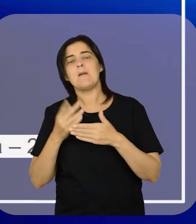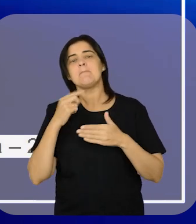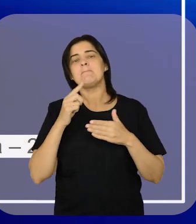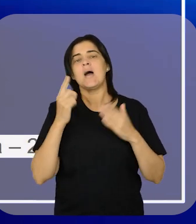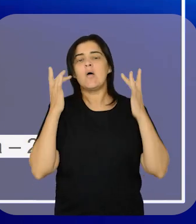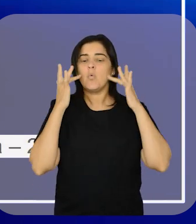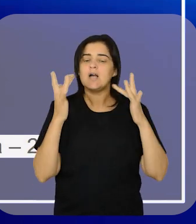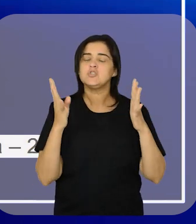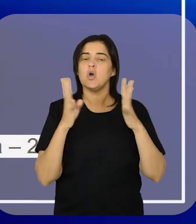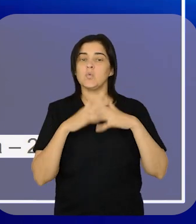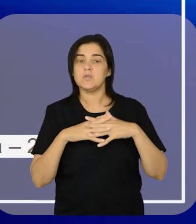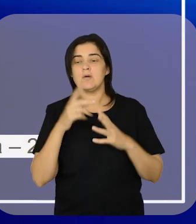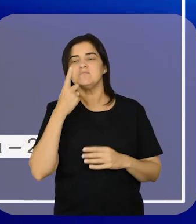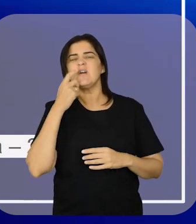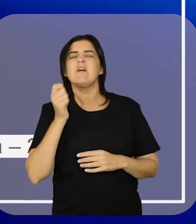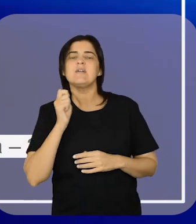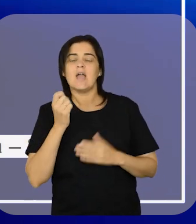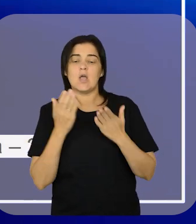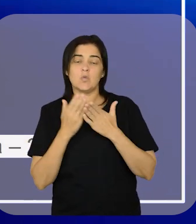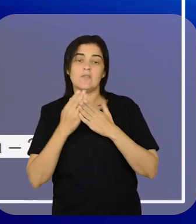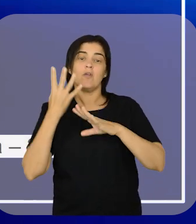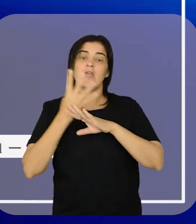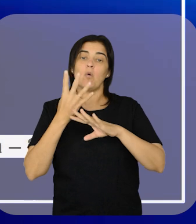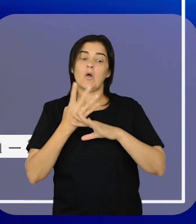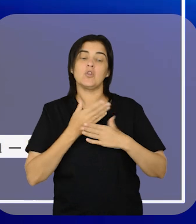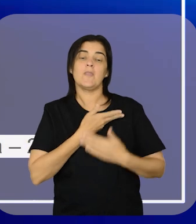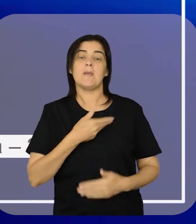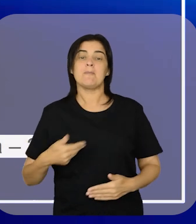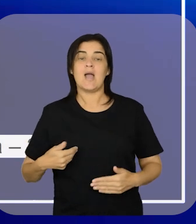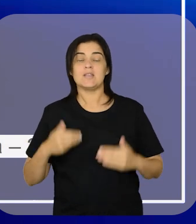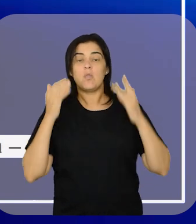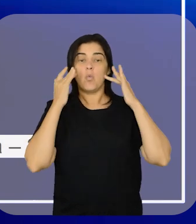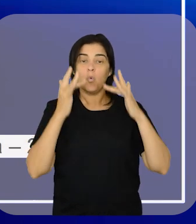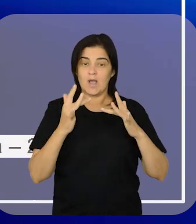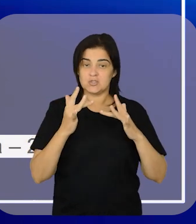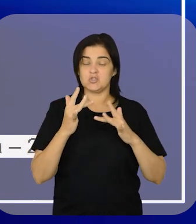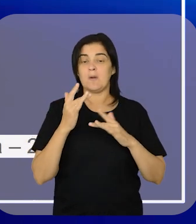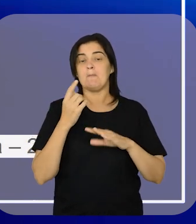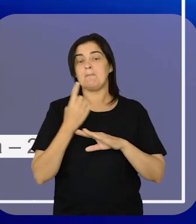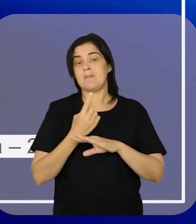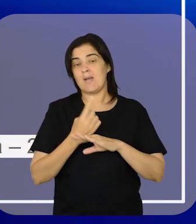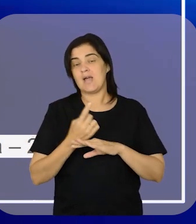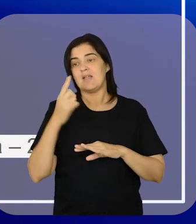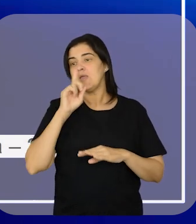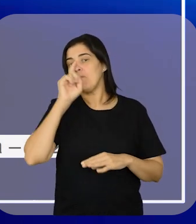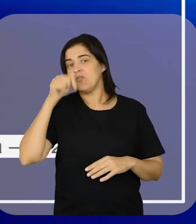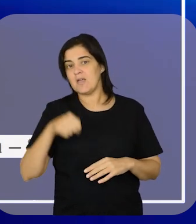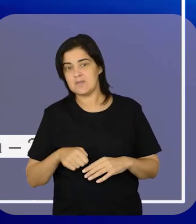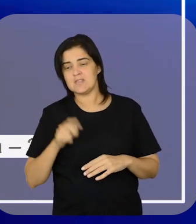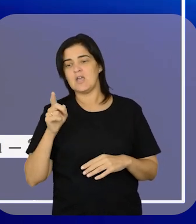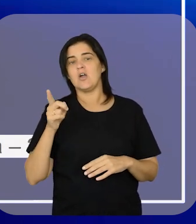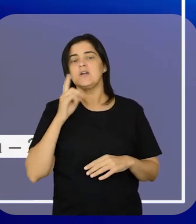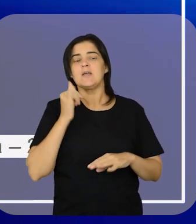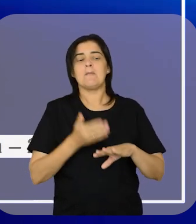Inclusiva, identificados por los estudiantes de cuarto año de maestro de educación primaria de los institutos normales de Montevideo en sus